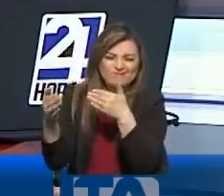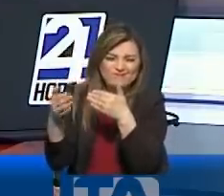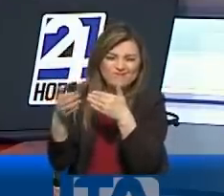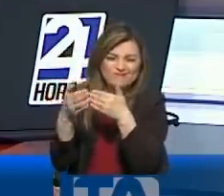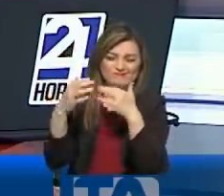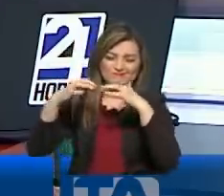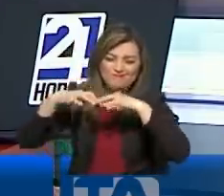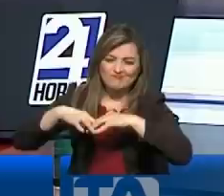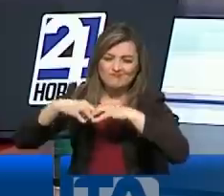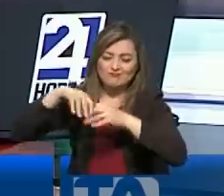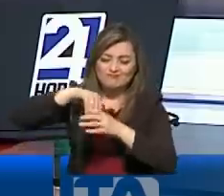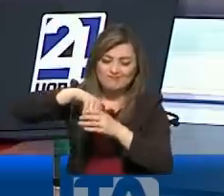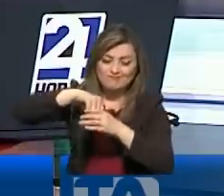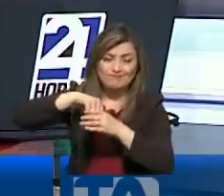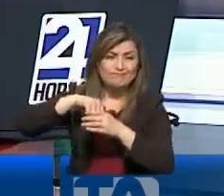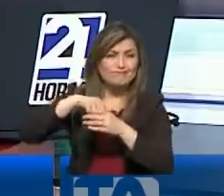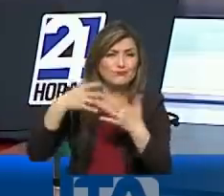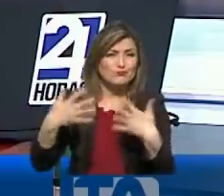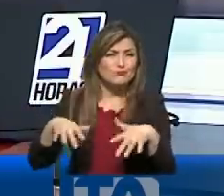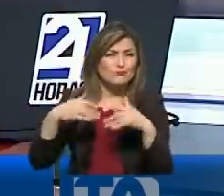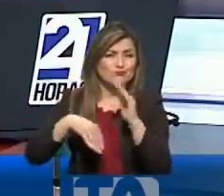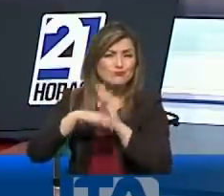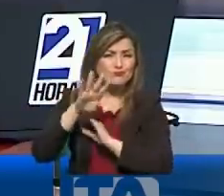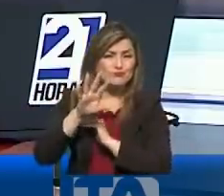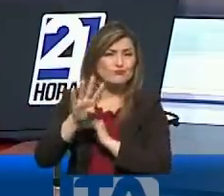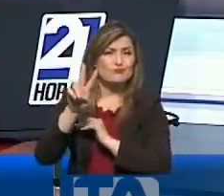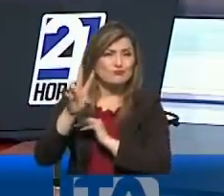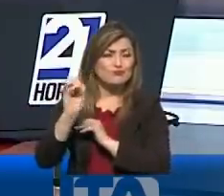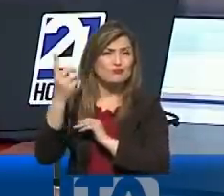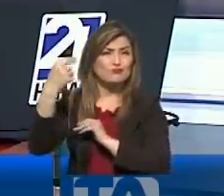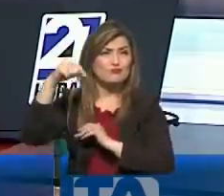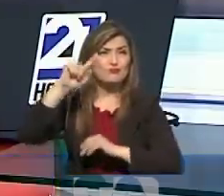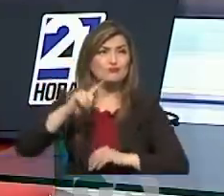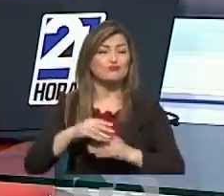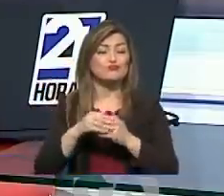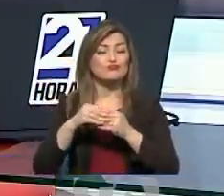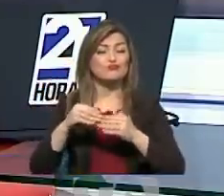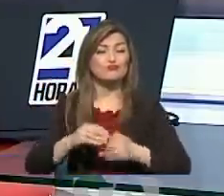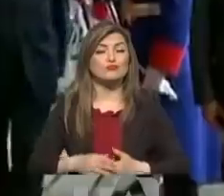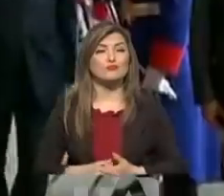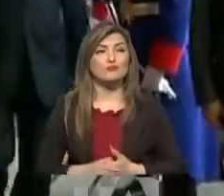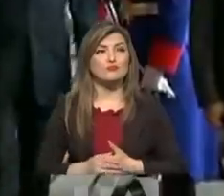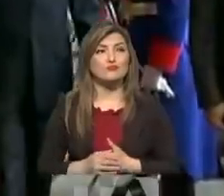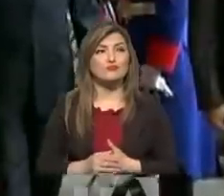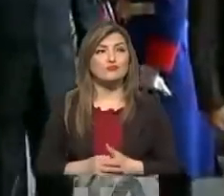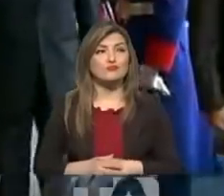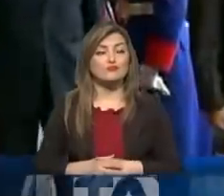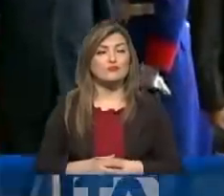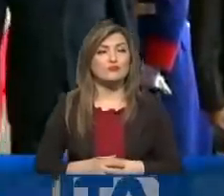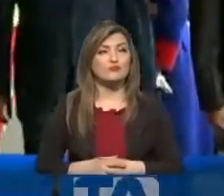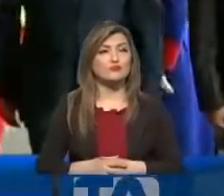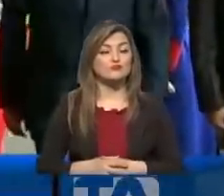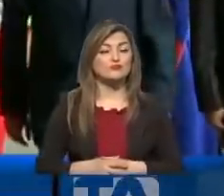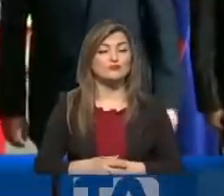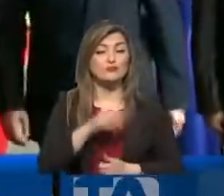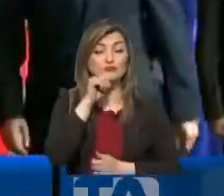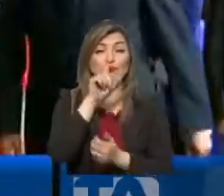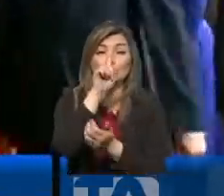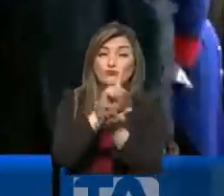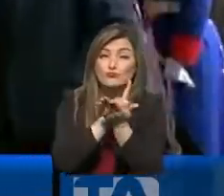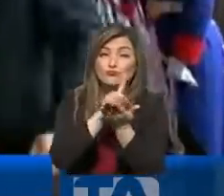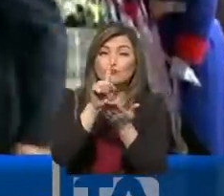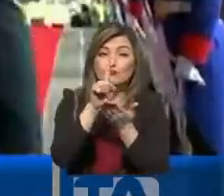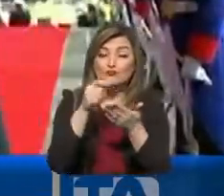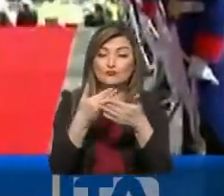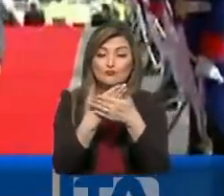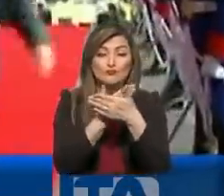Los pasivos de estas empresas superan los 420 millones de dólares. A menos de una semana que asuma